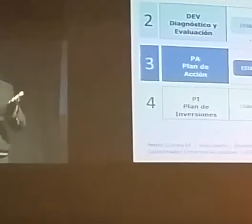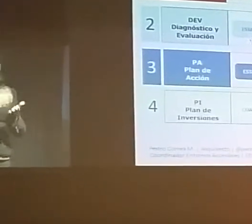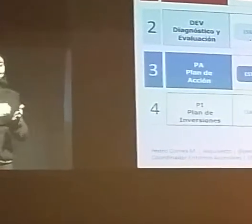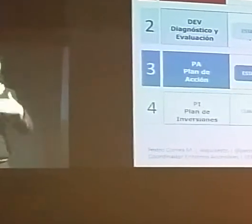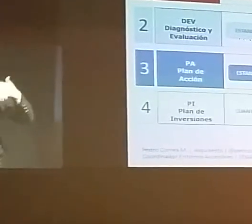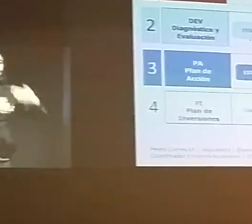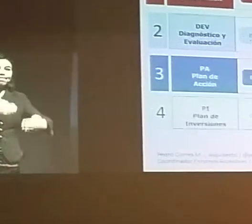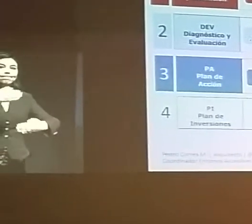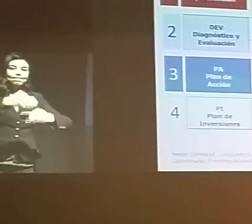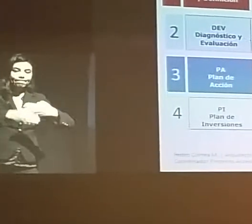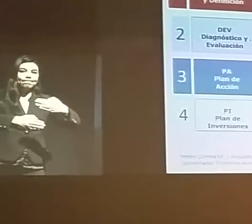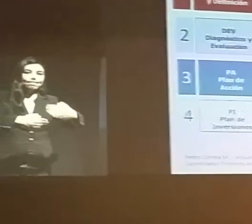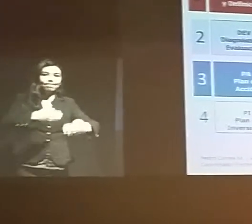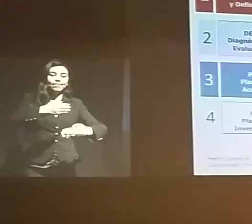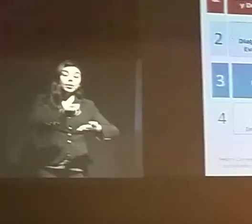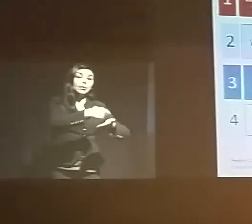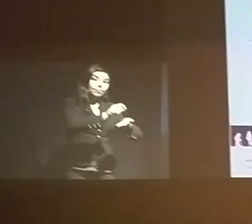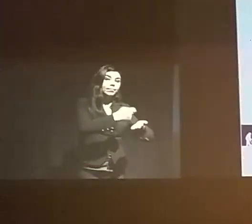debiésemos haber empezado.